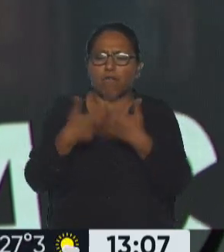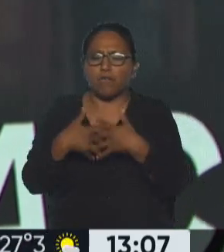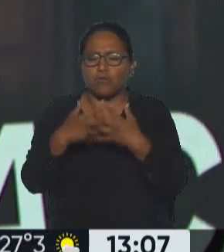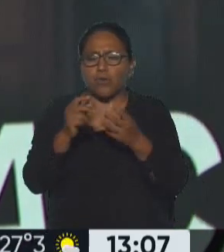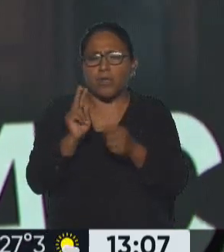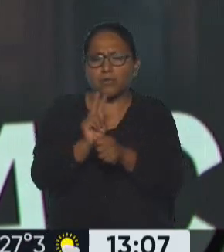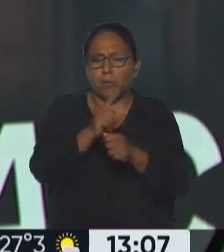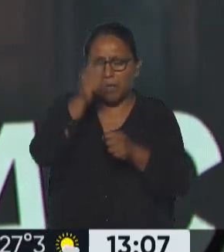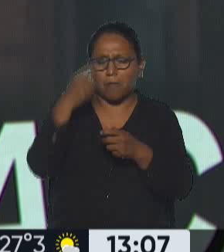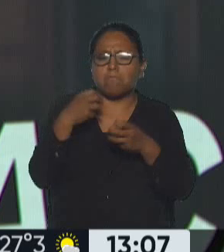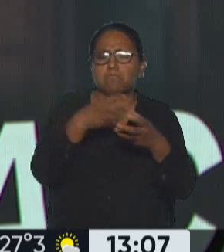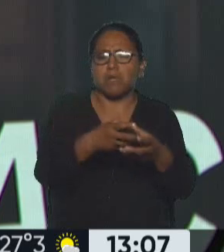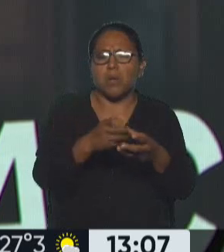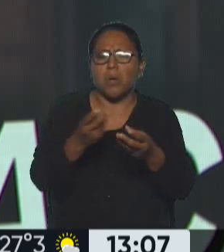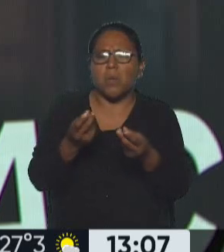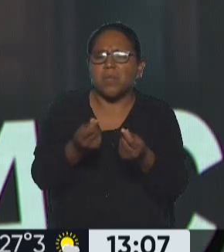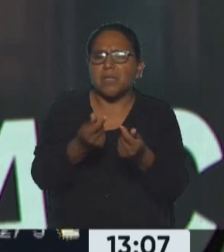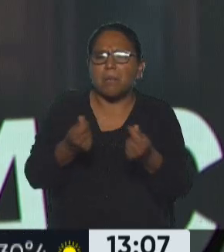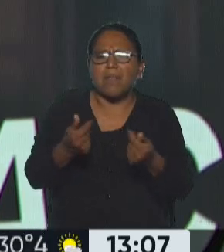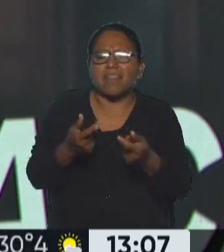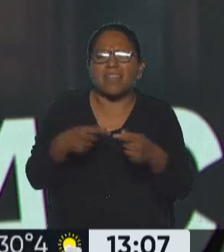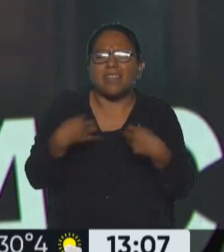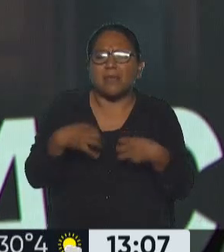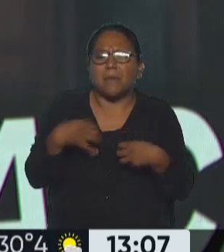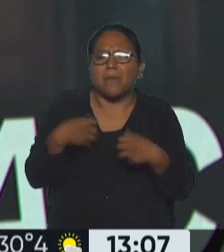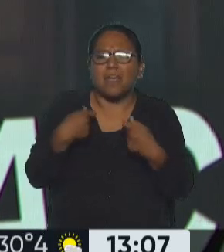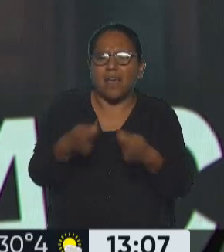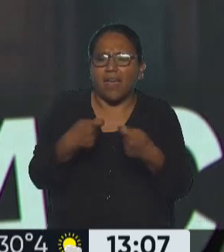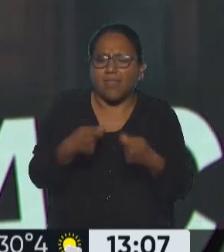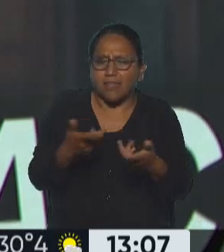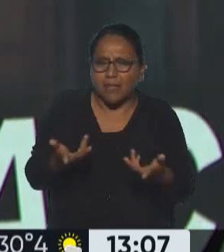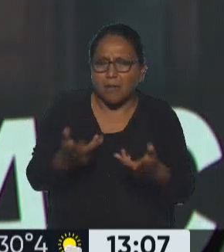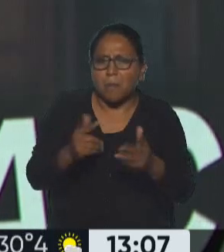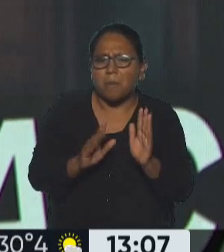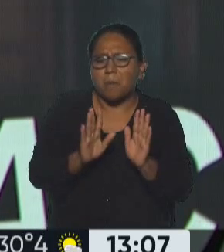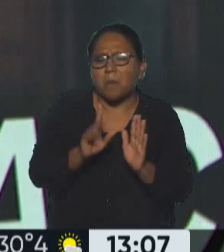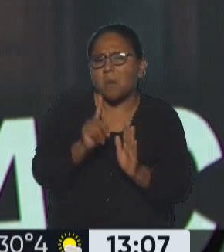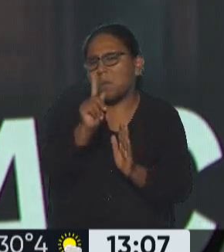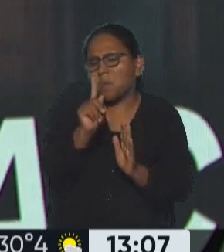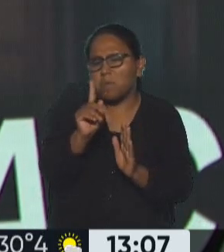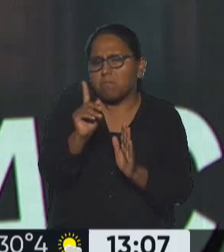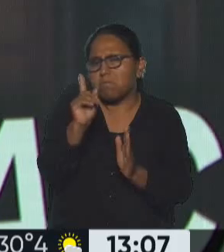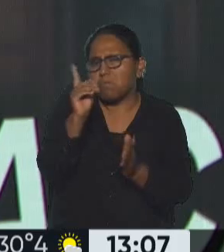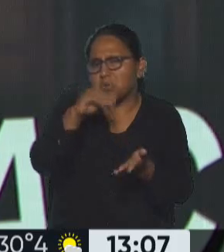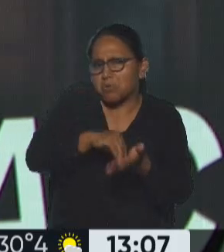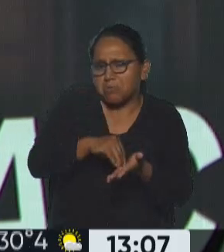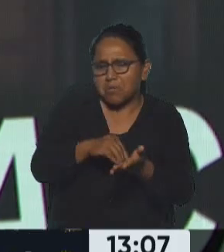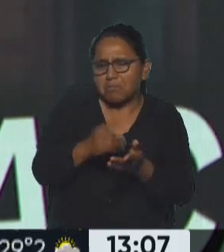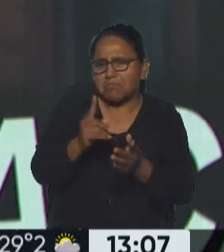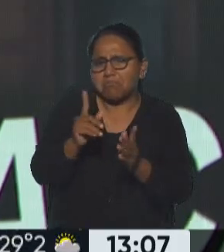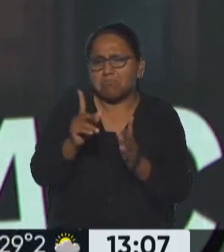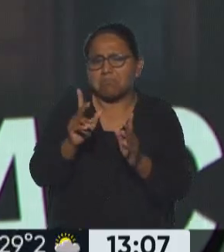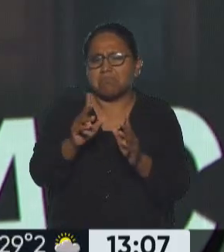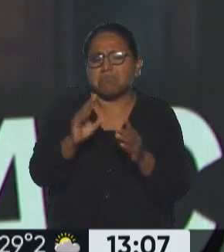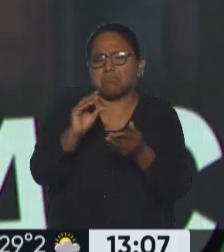funciones en materia de seguridad Cuánta más plata tiene que gastar para sostener eso más menos un punto más es decir el total de la